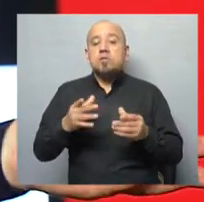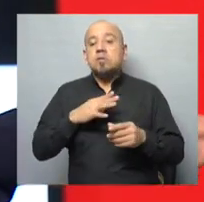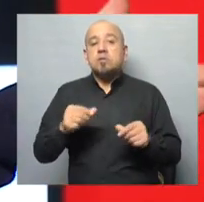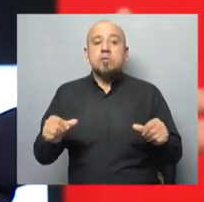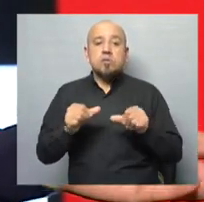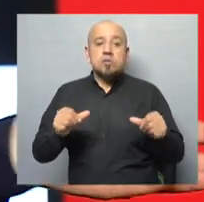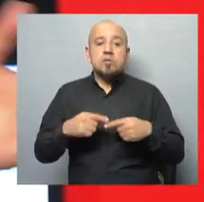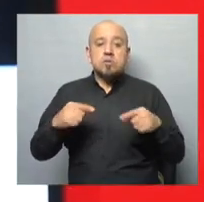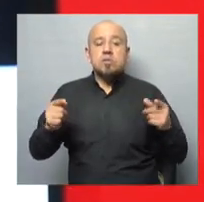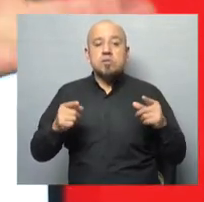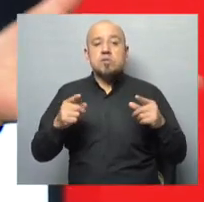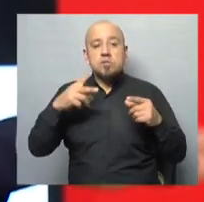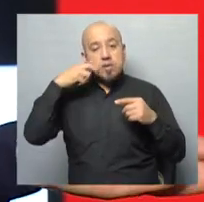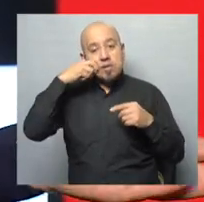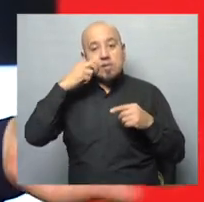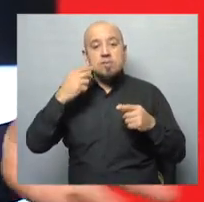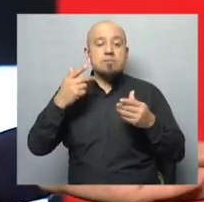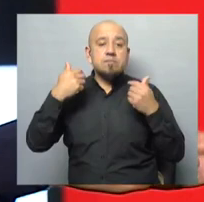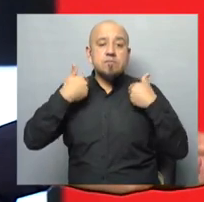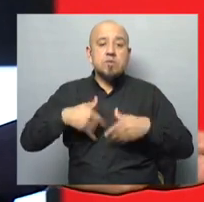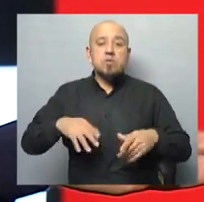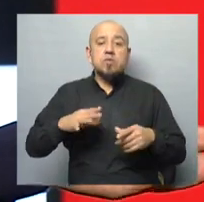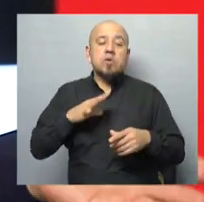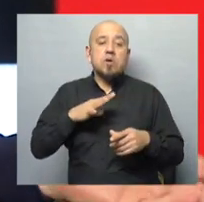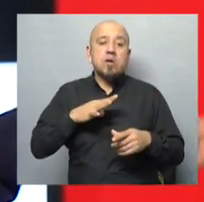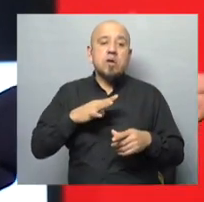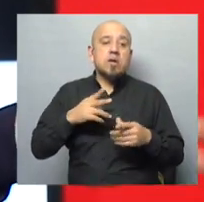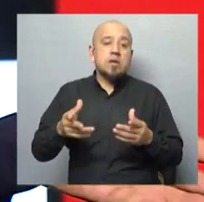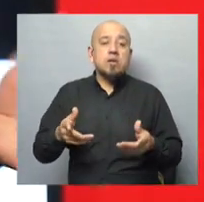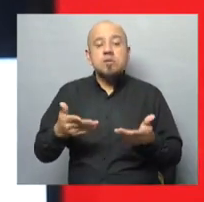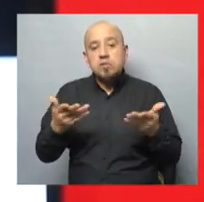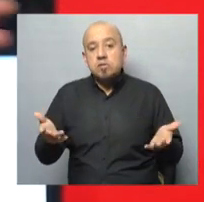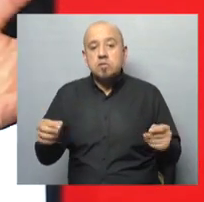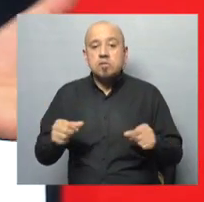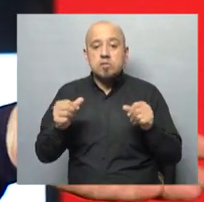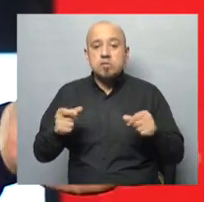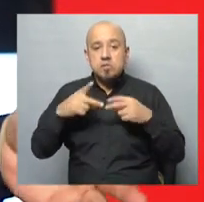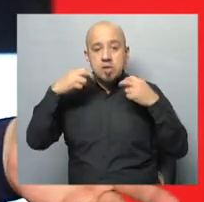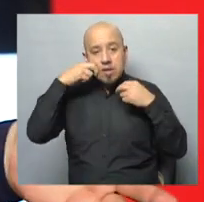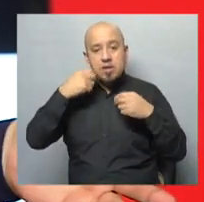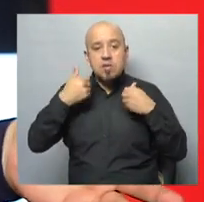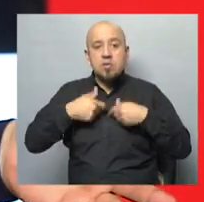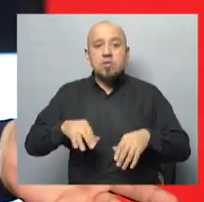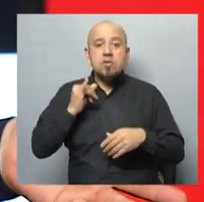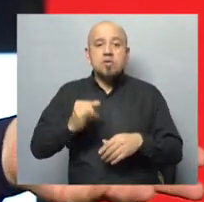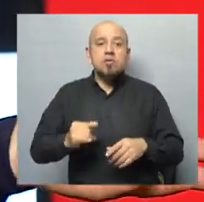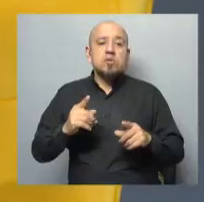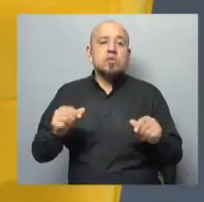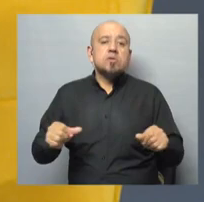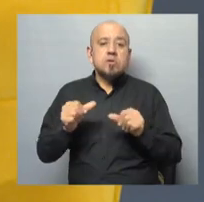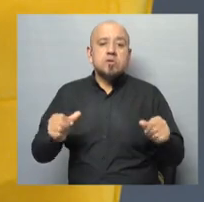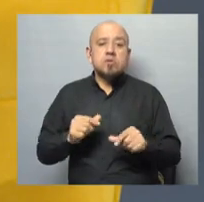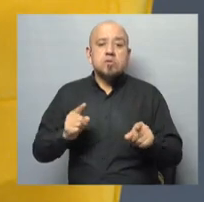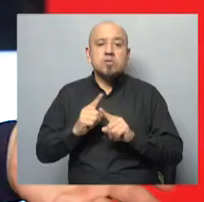que puedes hacer una obra de teatro y que conviene y dejémonos de hablar de si se hizo si no se hizo